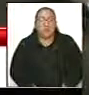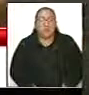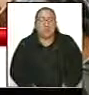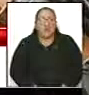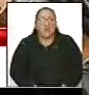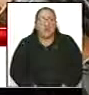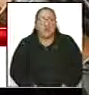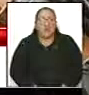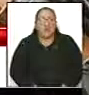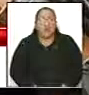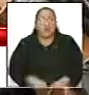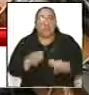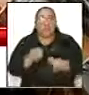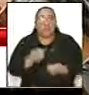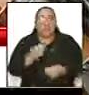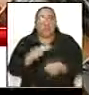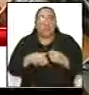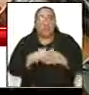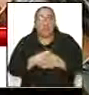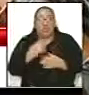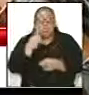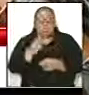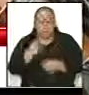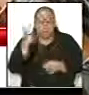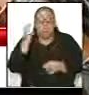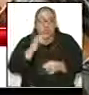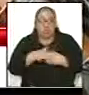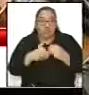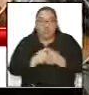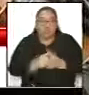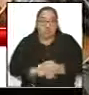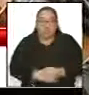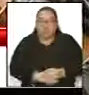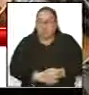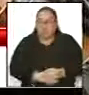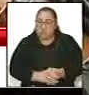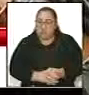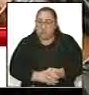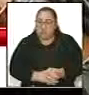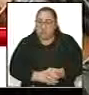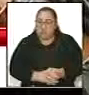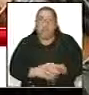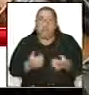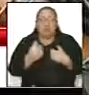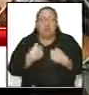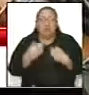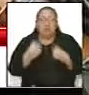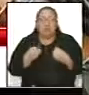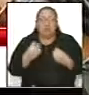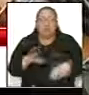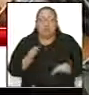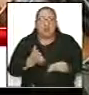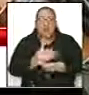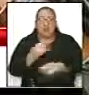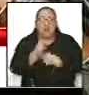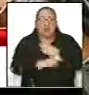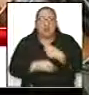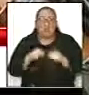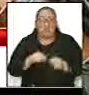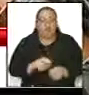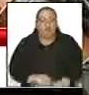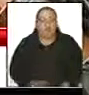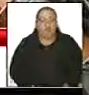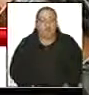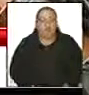porque por lo visto, leído y escuchado, tenemos como país, digámoslo